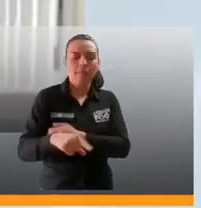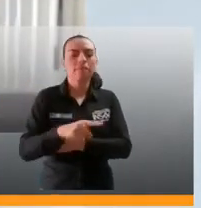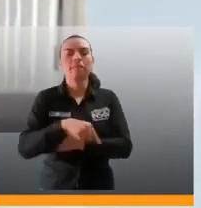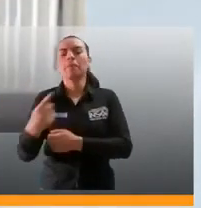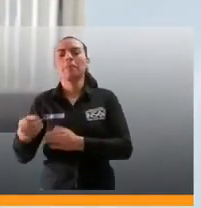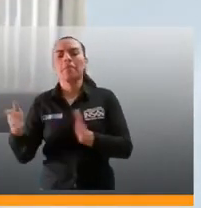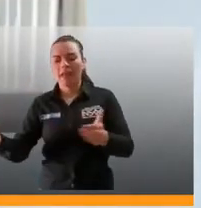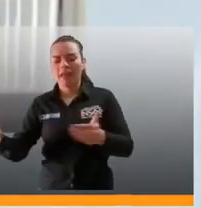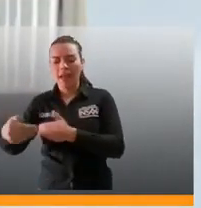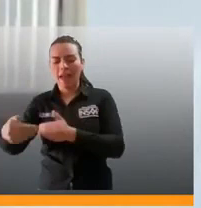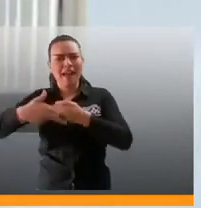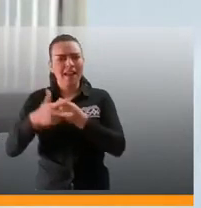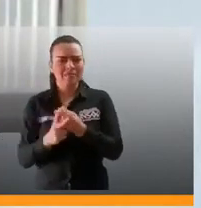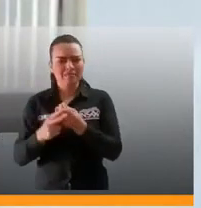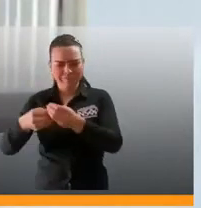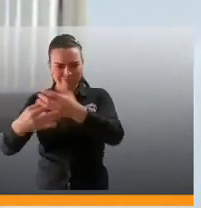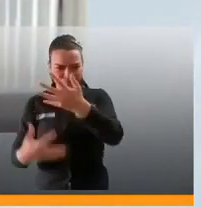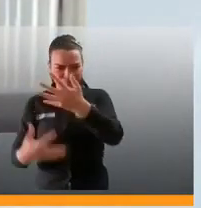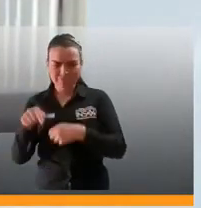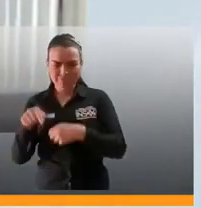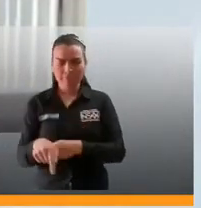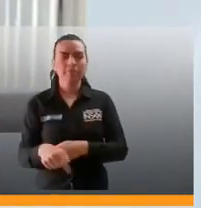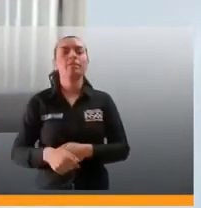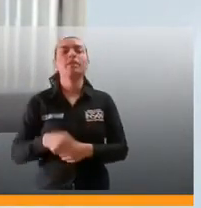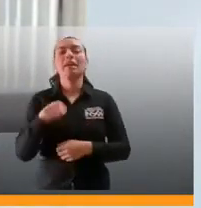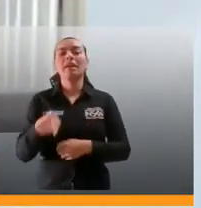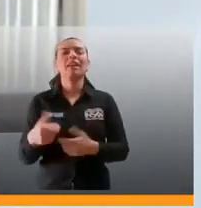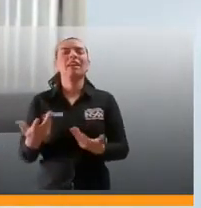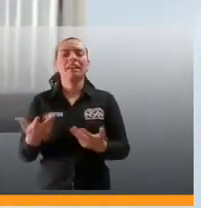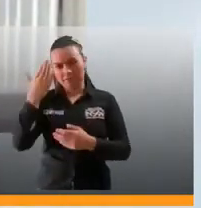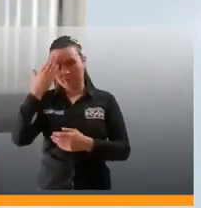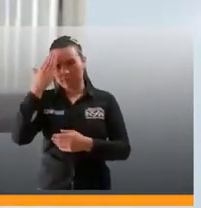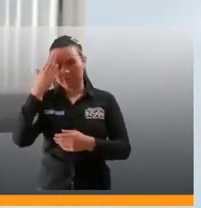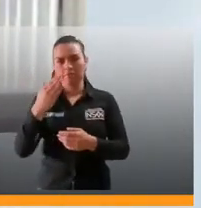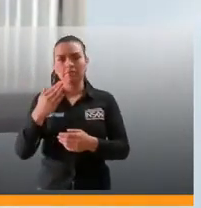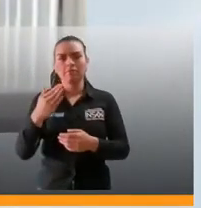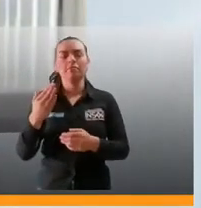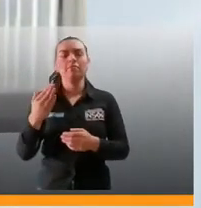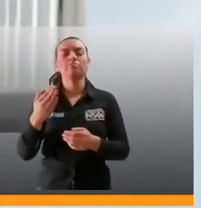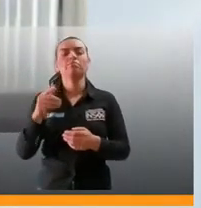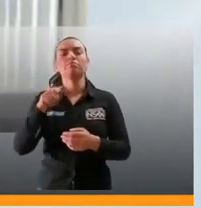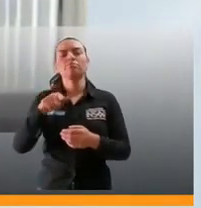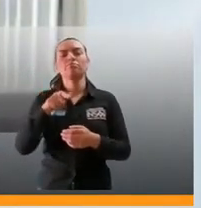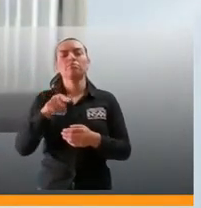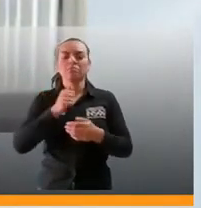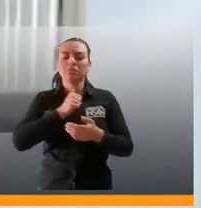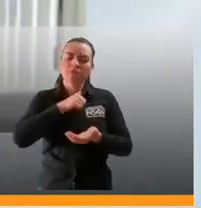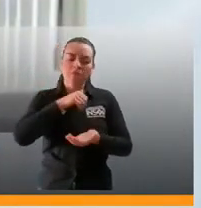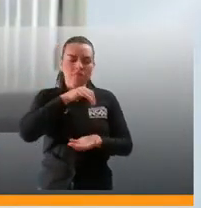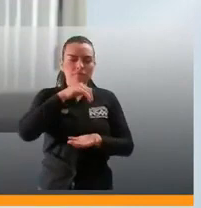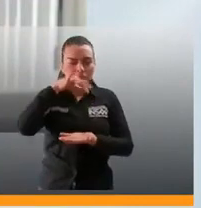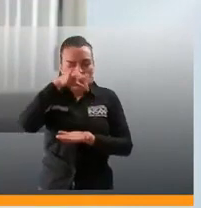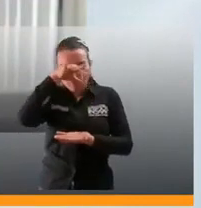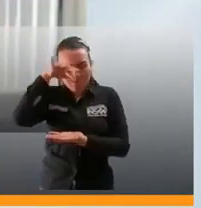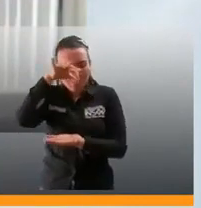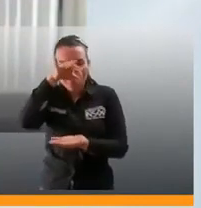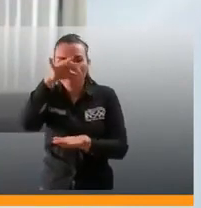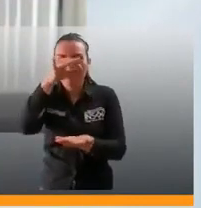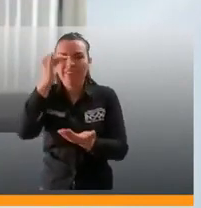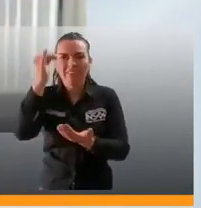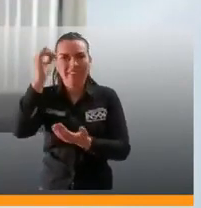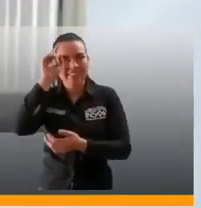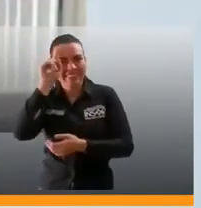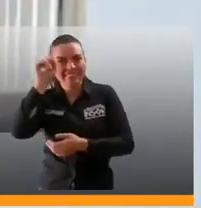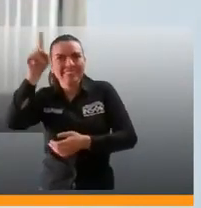herramientas, trabajamos también lo que se llama navegacionismo inteligente para poder, digamos, orientar a nuestros estudiantes a